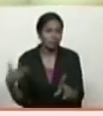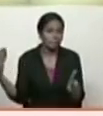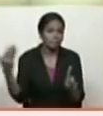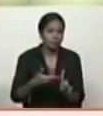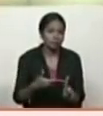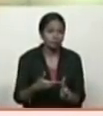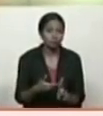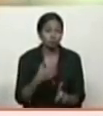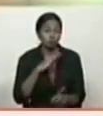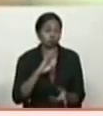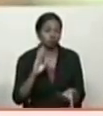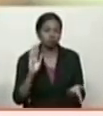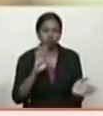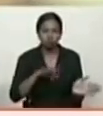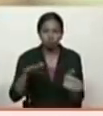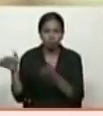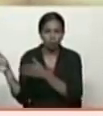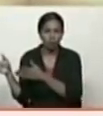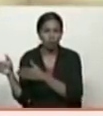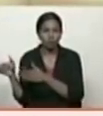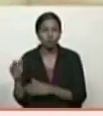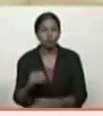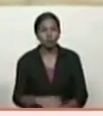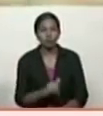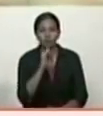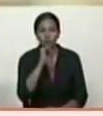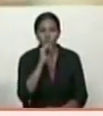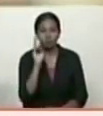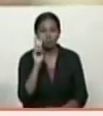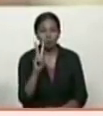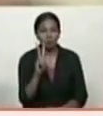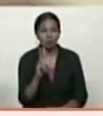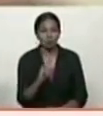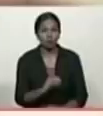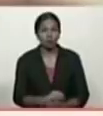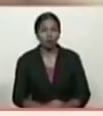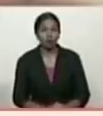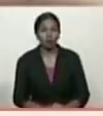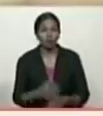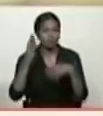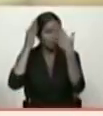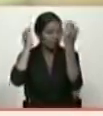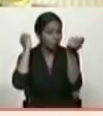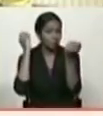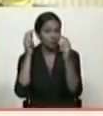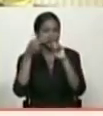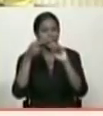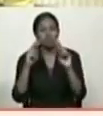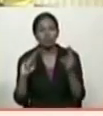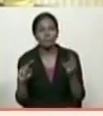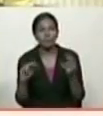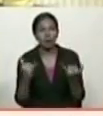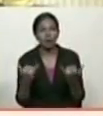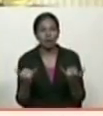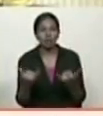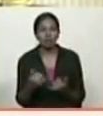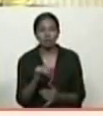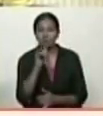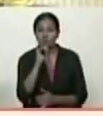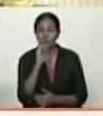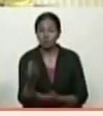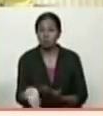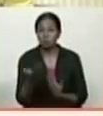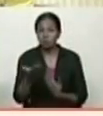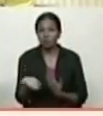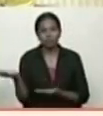A esta hora cambiamos de materia, información de último minuto, nos vamos a la Casa Amarilla, sede de la diplomacia de paz de nuestro país, Egni Ángel con información importante. Egni,